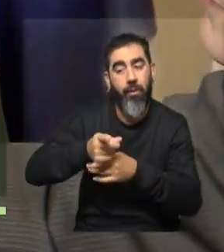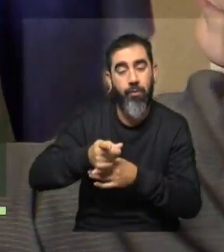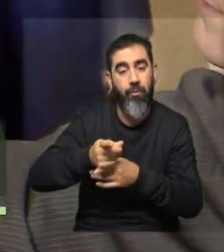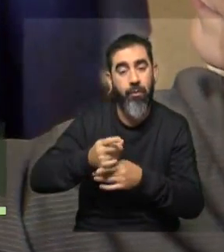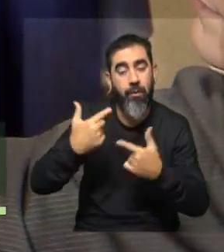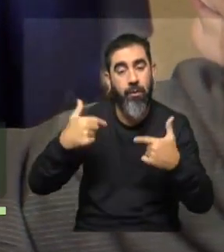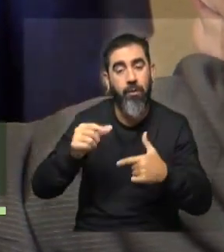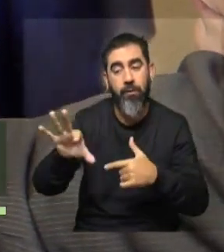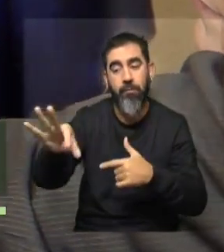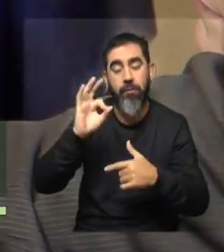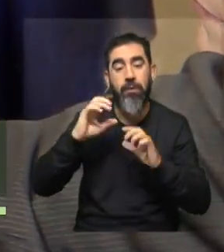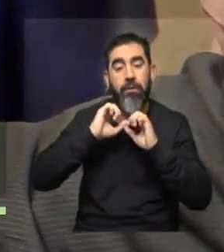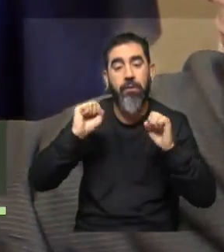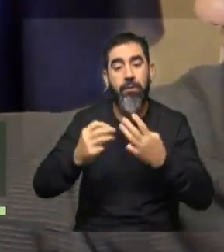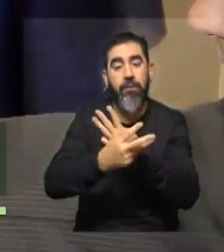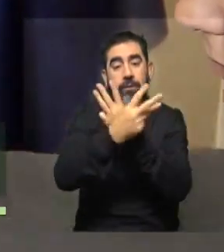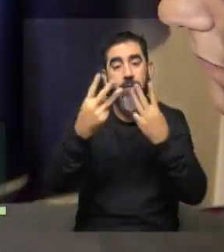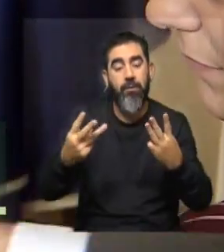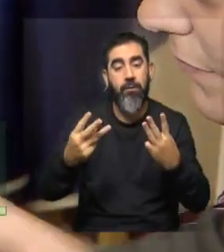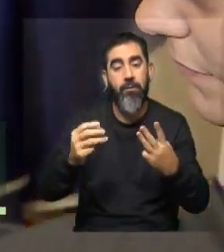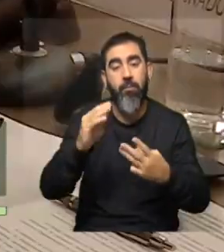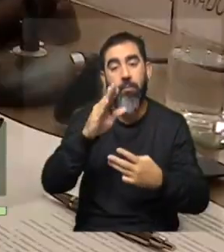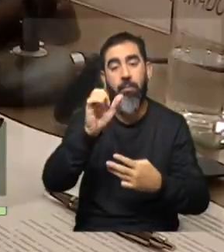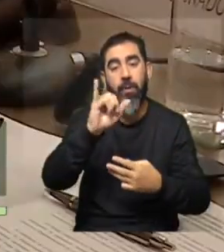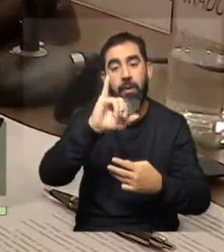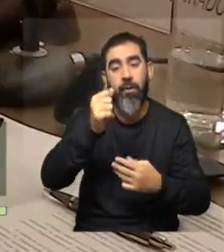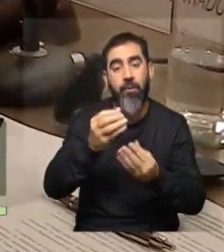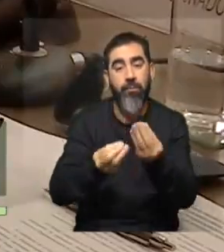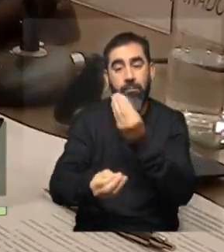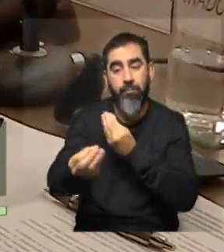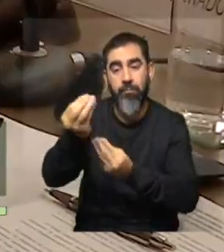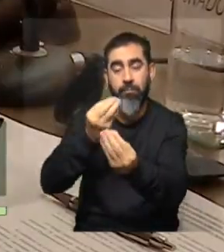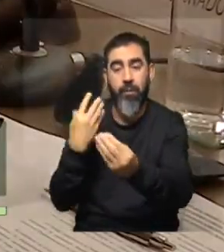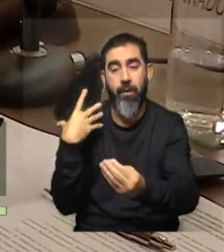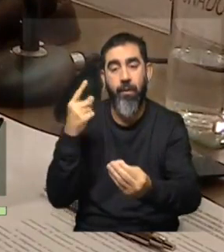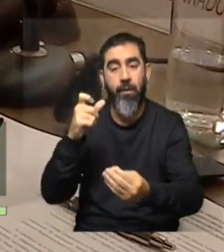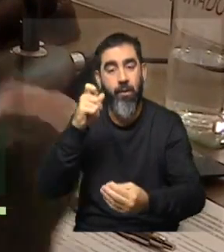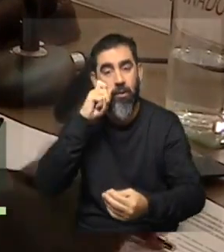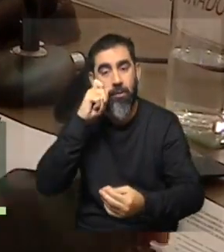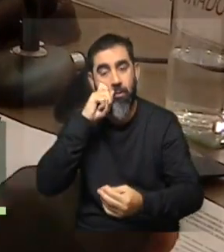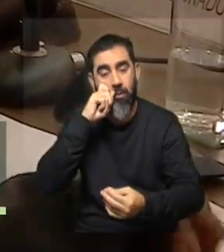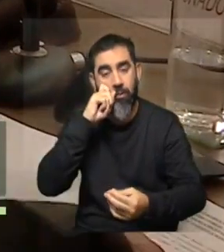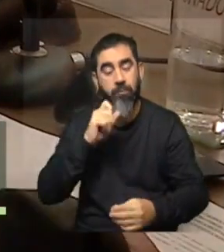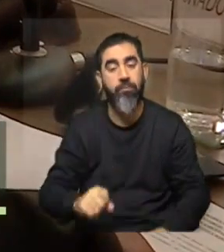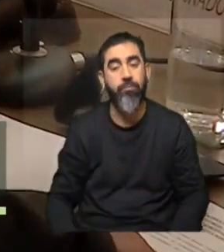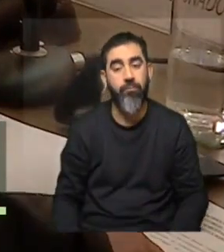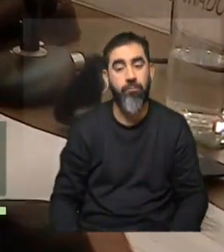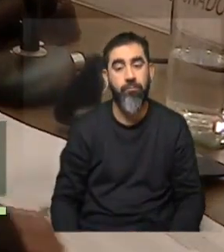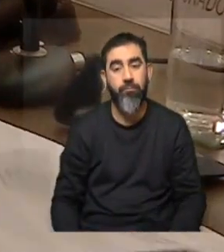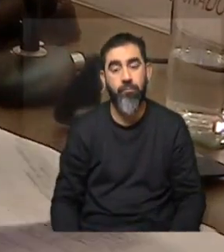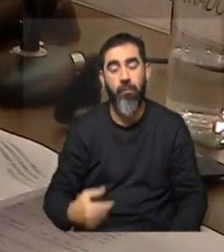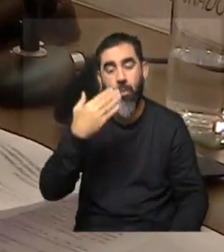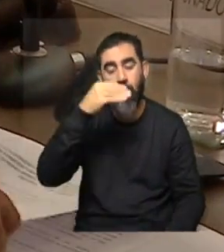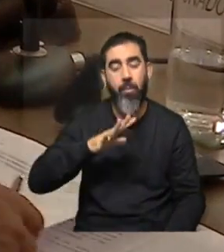antidia de Designar al secretario general de la intendencia Luis Eduardo Pereira para suplir al director general de turismo Martín la Venture durante su más reciente